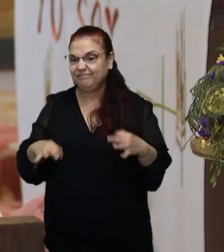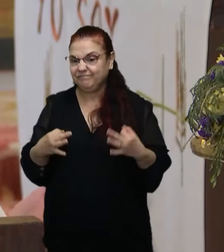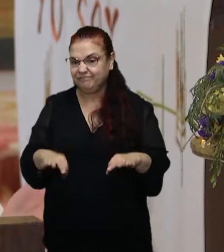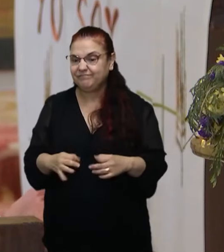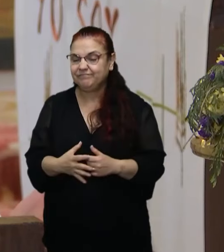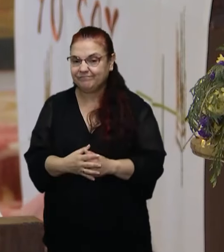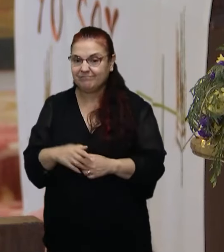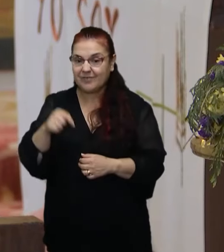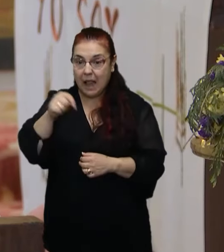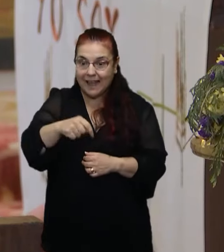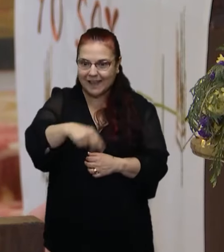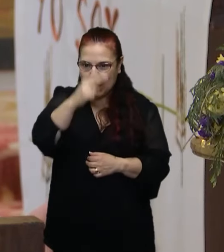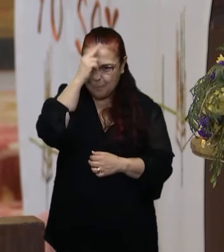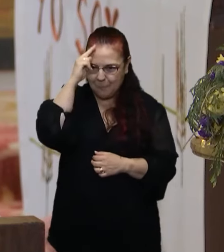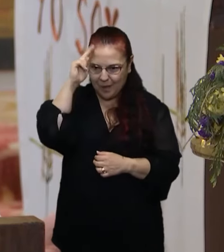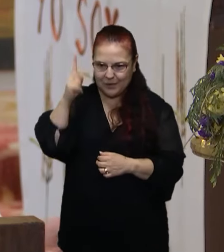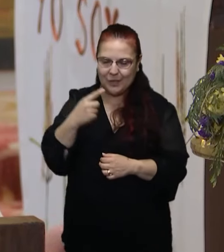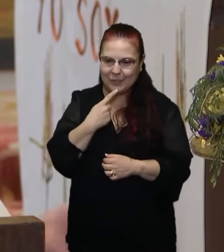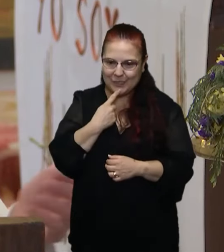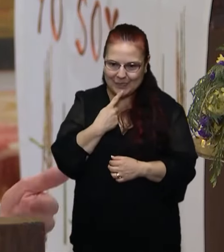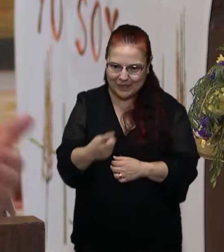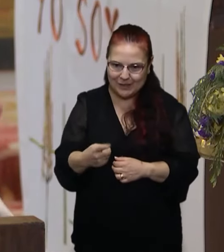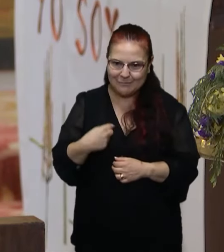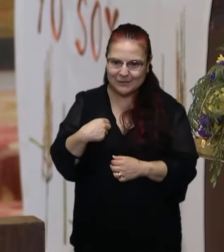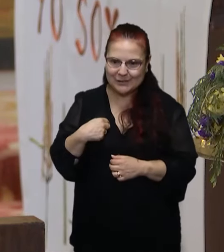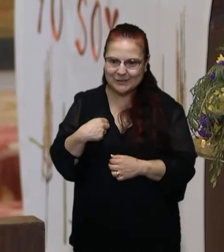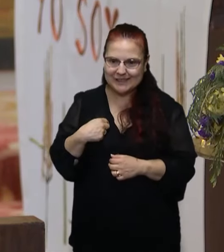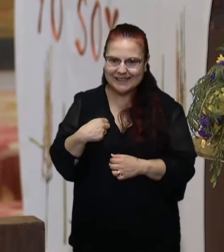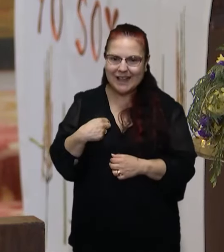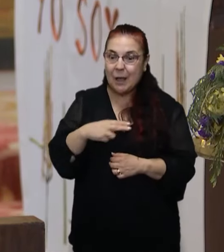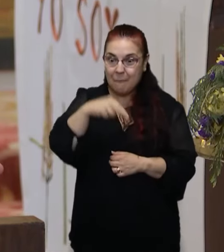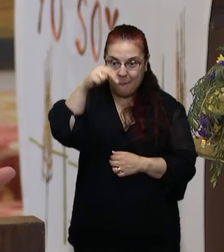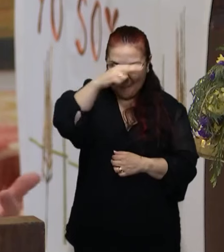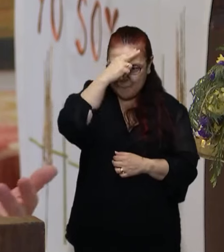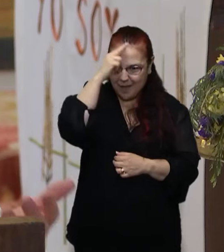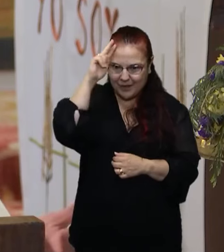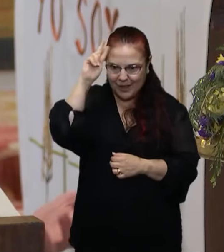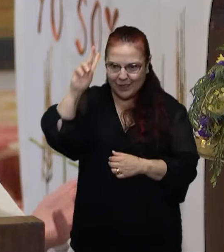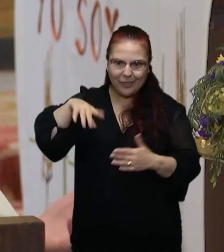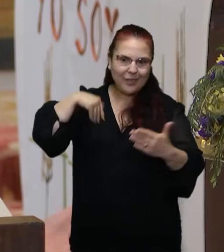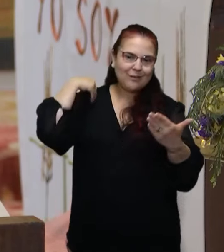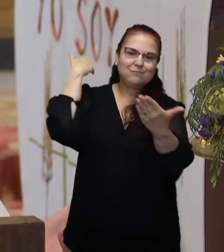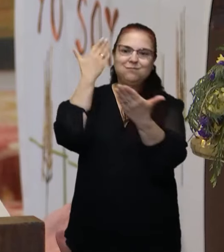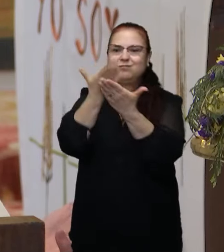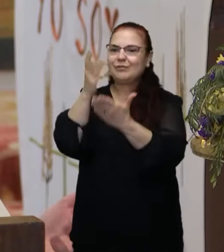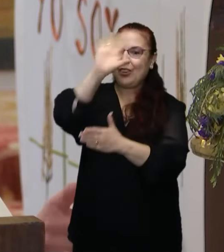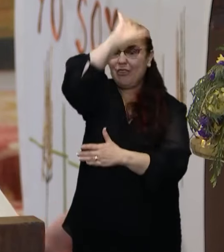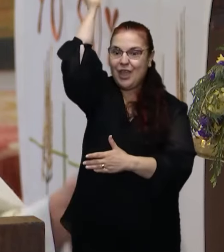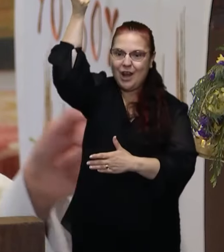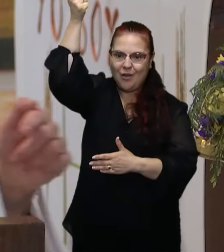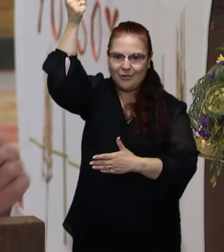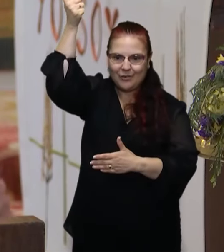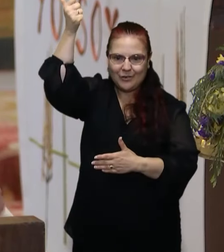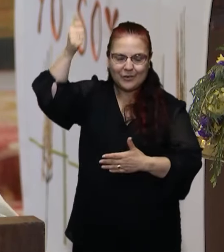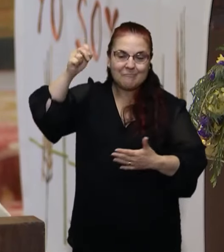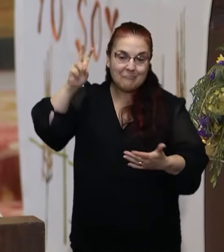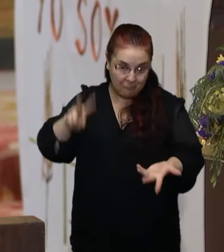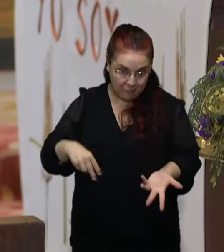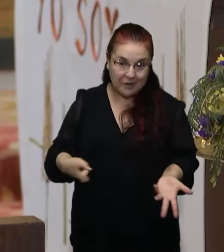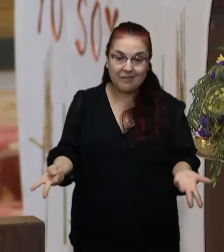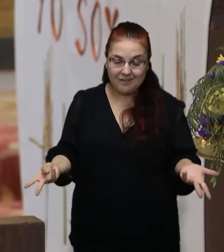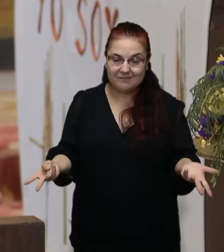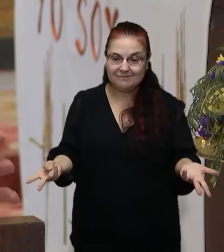En Madrid decimos lo de Madrid al cielo, ¿no? Pues esto es verdad, pero para